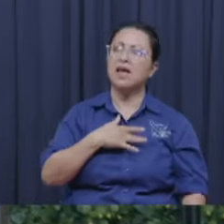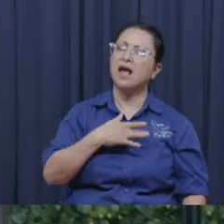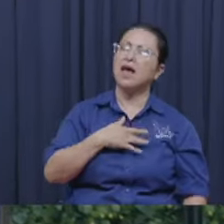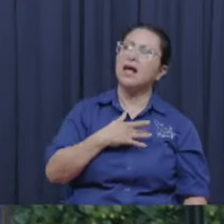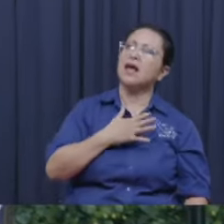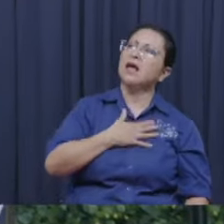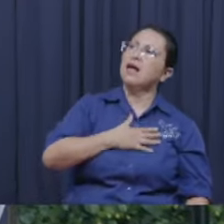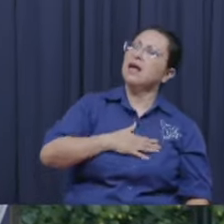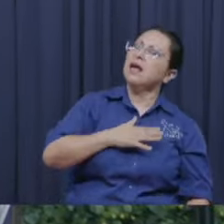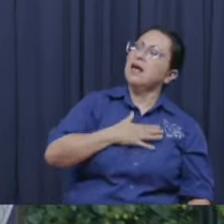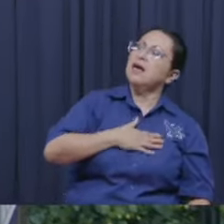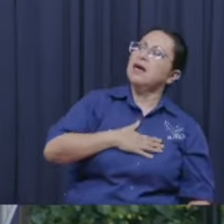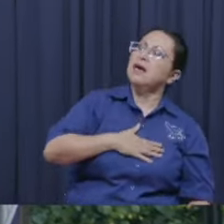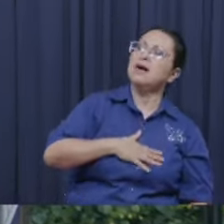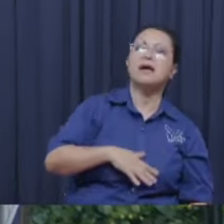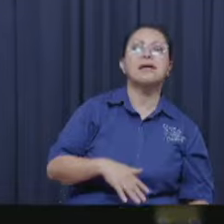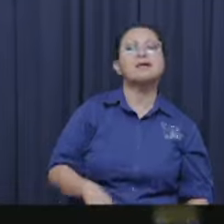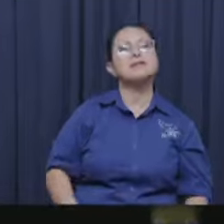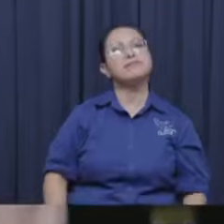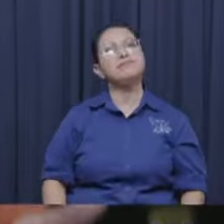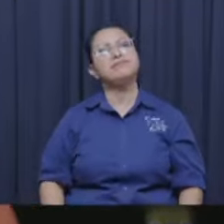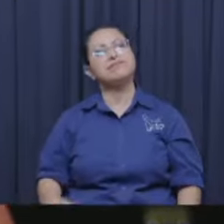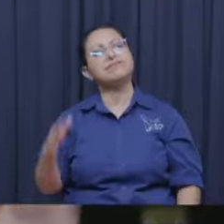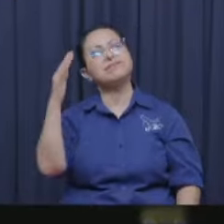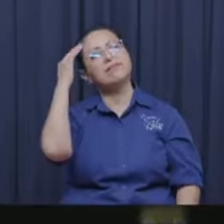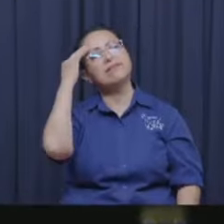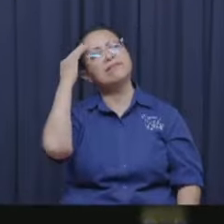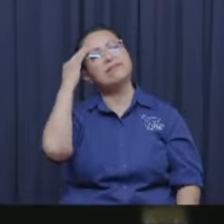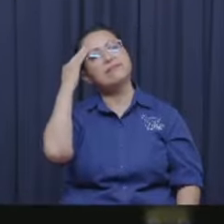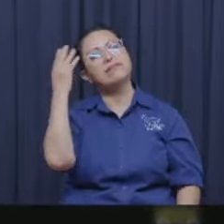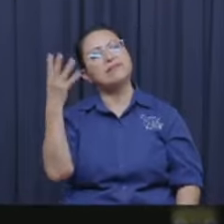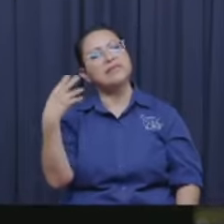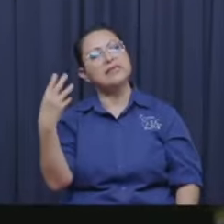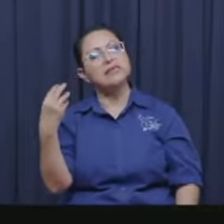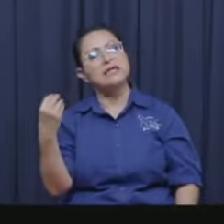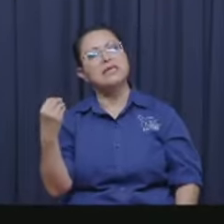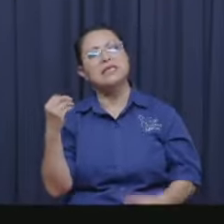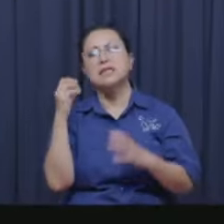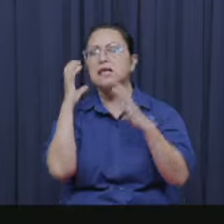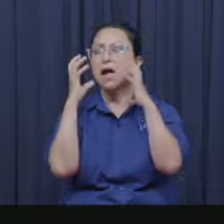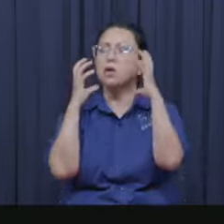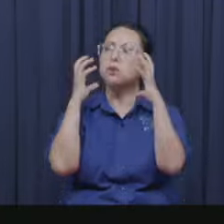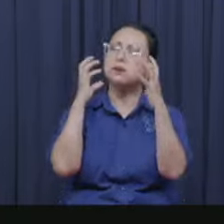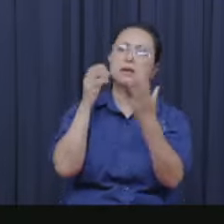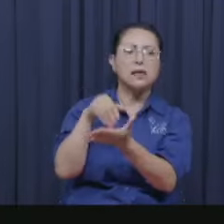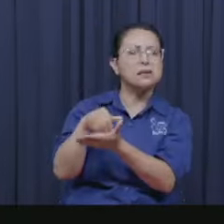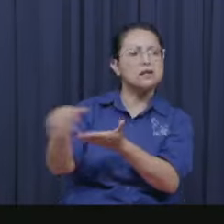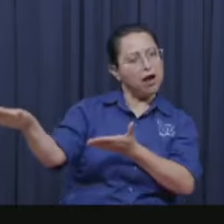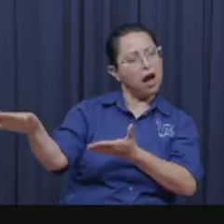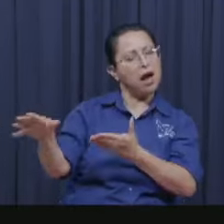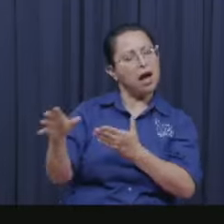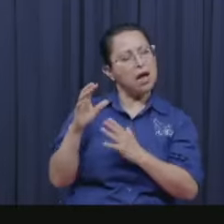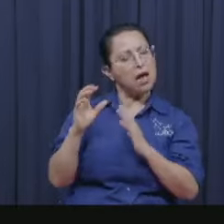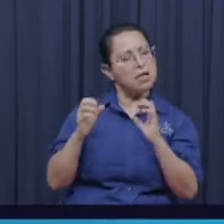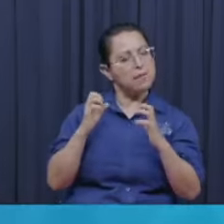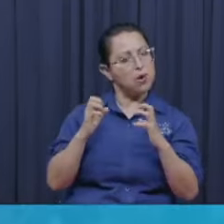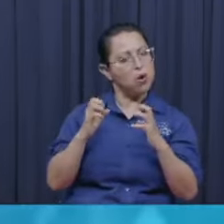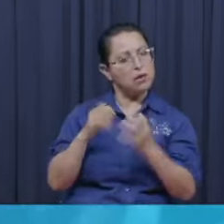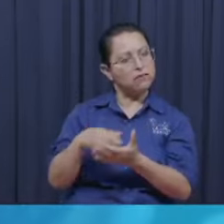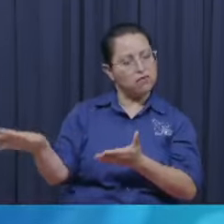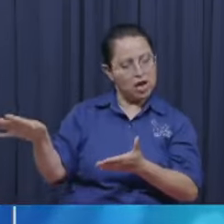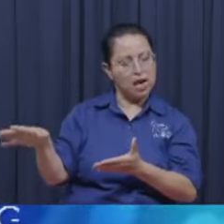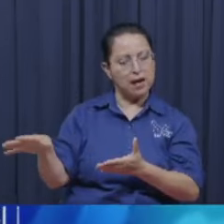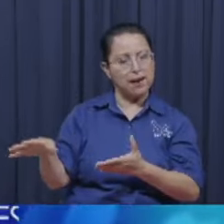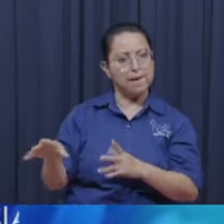ese estadio mental y espiritual que hace que huya la angustia, el estrés, el miedo. No, pues ya